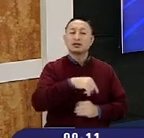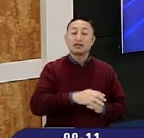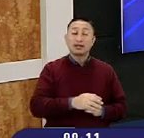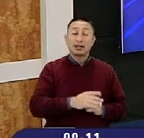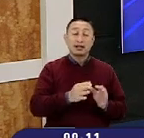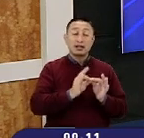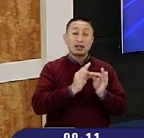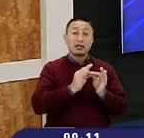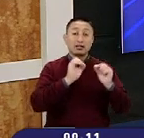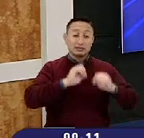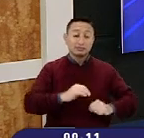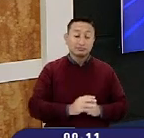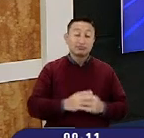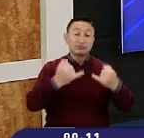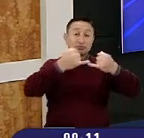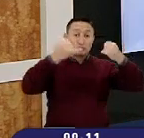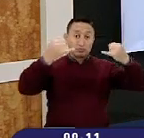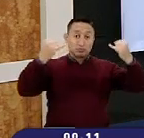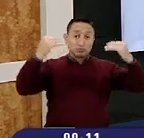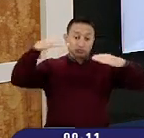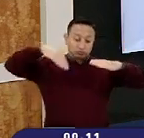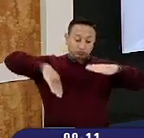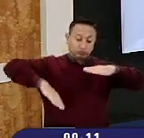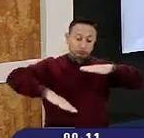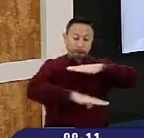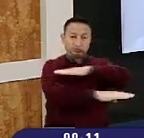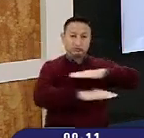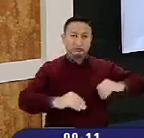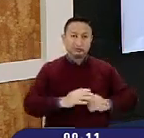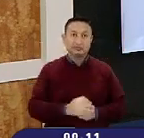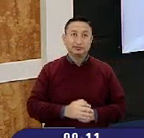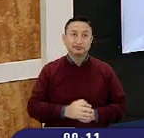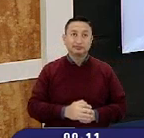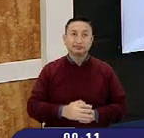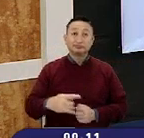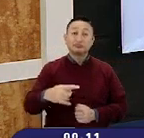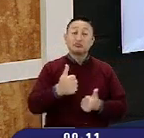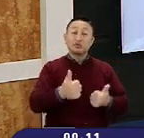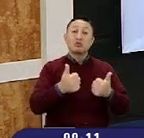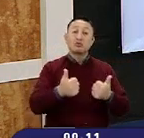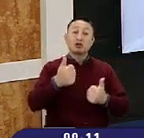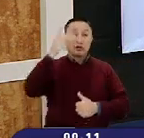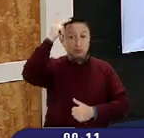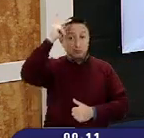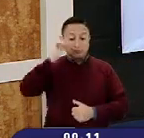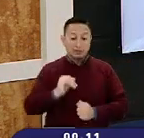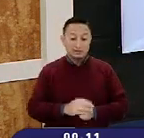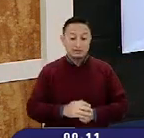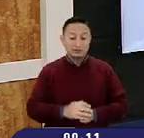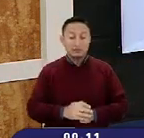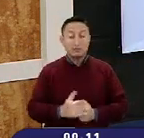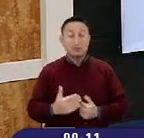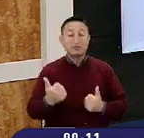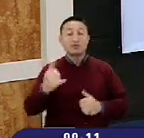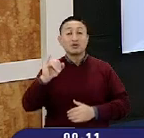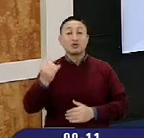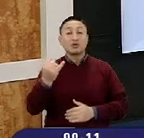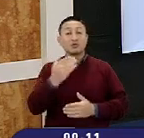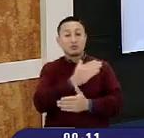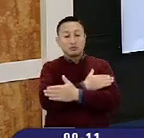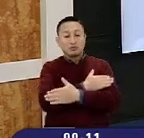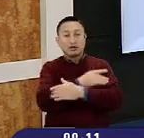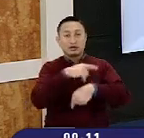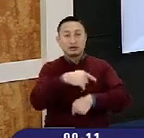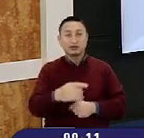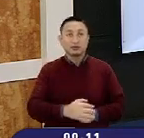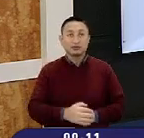urbana y el soterramiento de cables que se plantea en ese sector. Qué bueno, mi Pris querida, una feliz mañana de jueves, algo más caliente que a